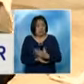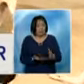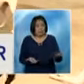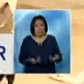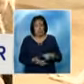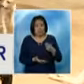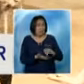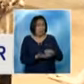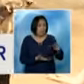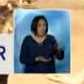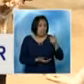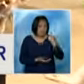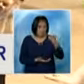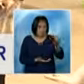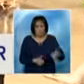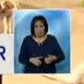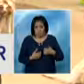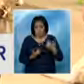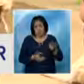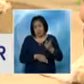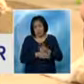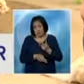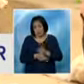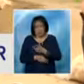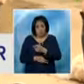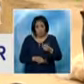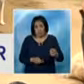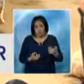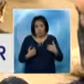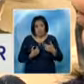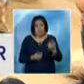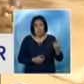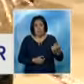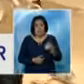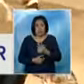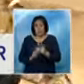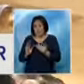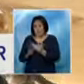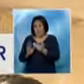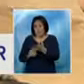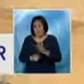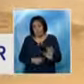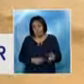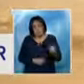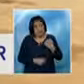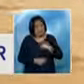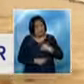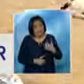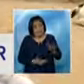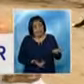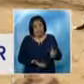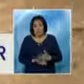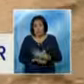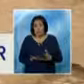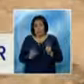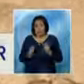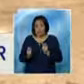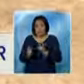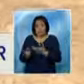su pago a los señores que viven de cuidar a estos animales en cada refugio, porque lamentablemente ya no hay